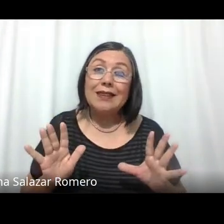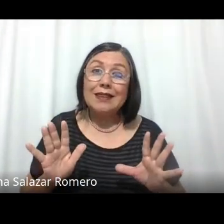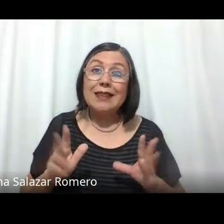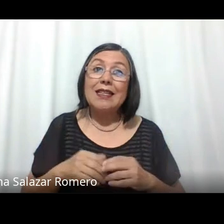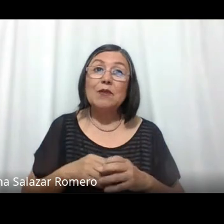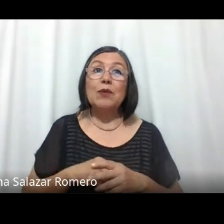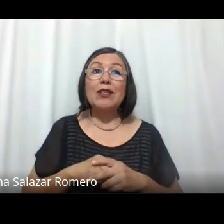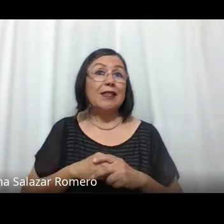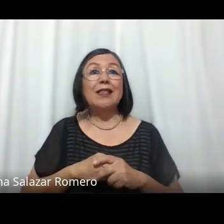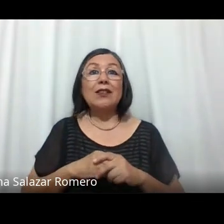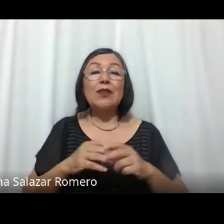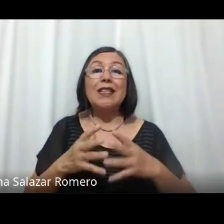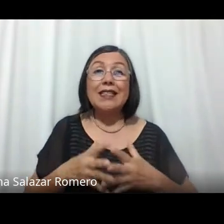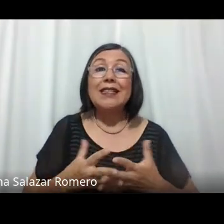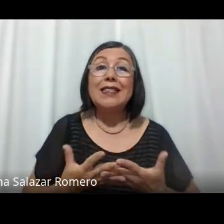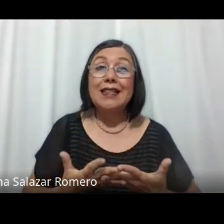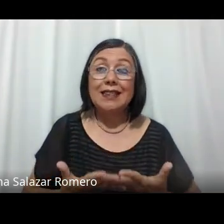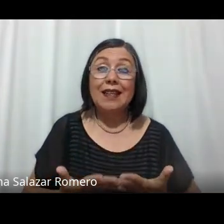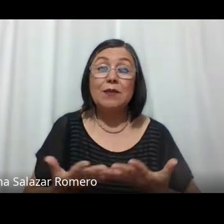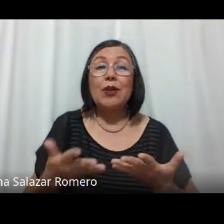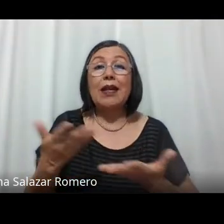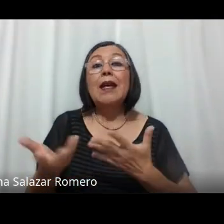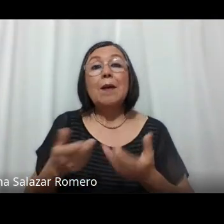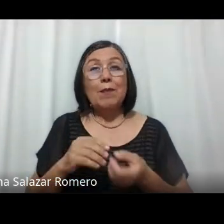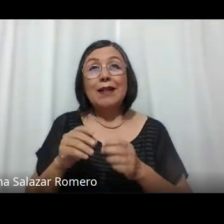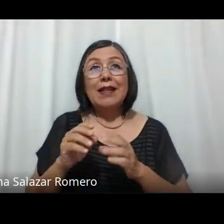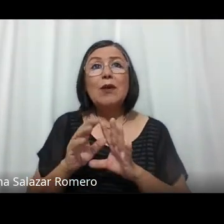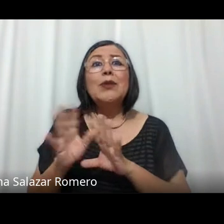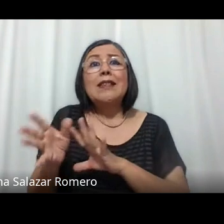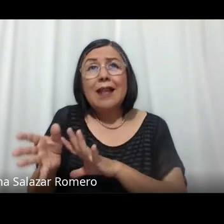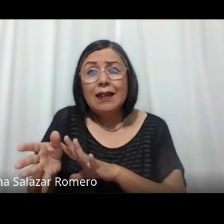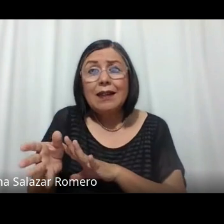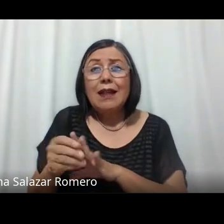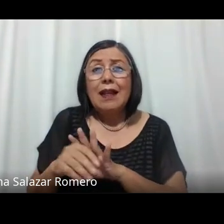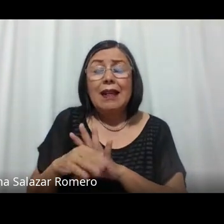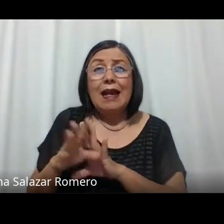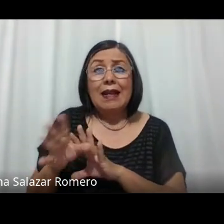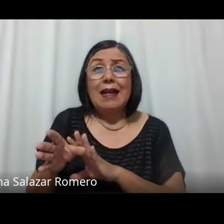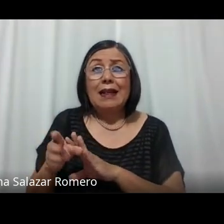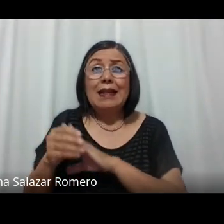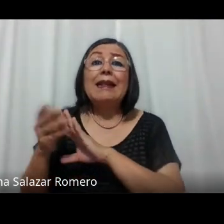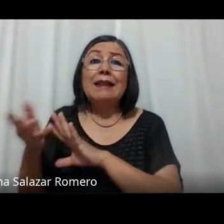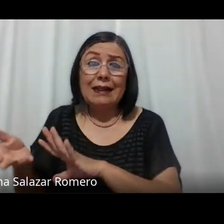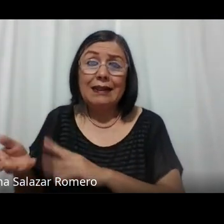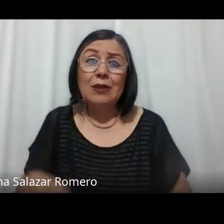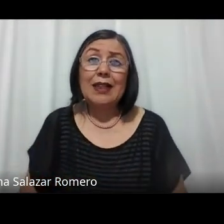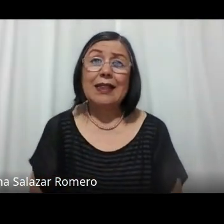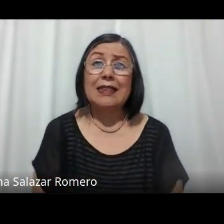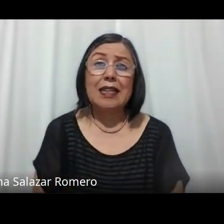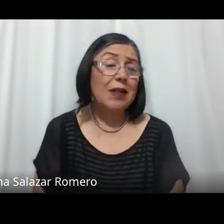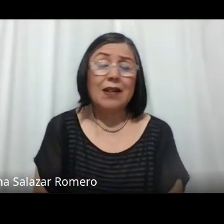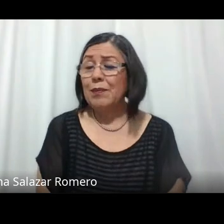Algunas señas podemos decir que son señas inicializadas porque van a utilizar la letra con